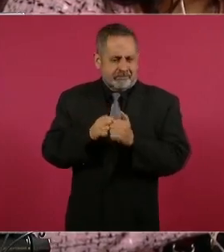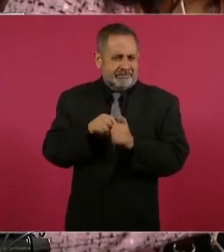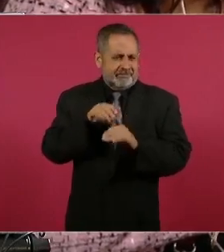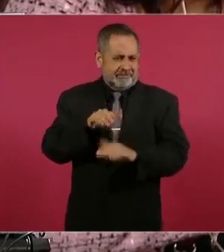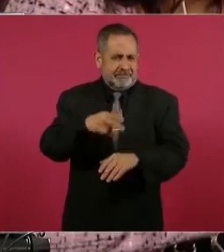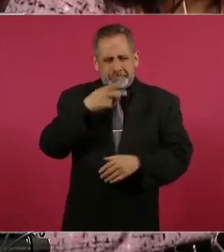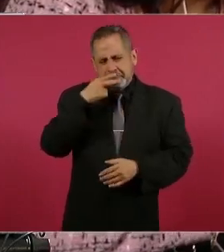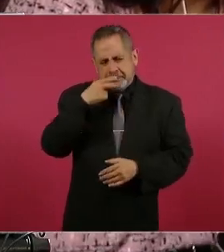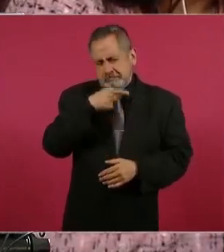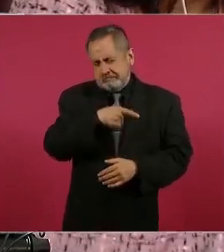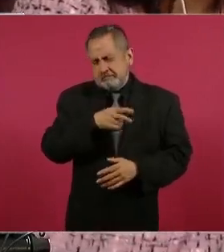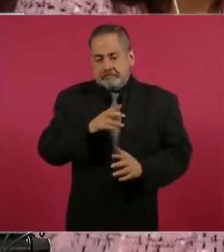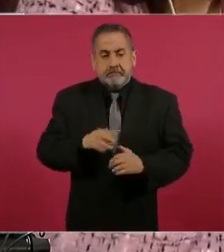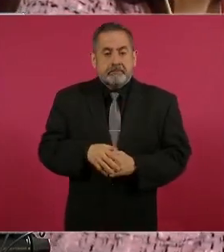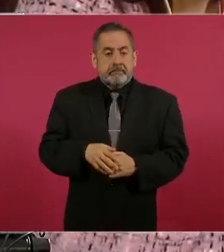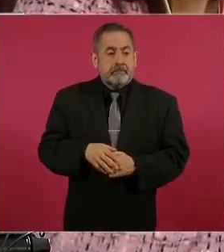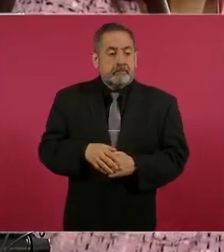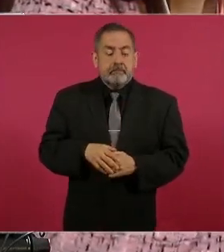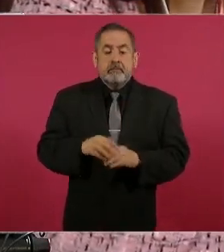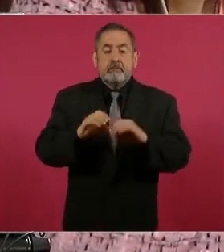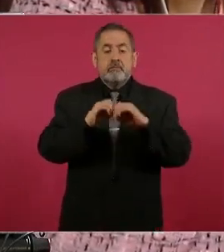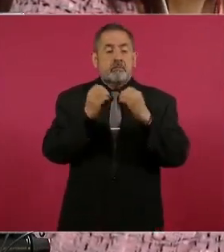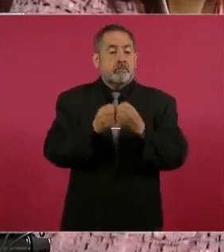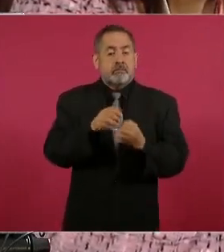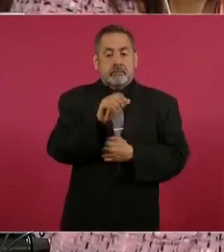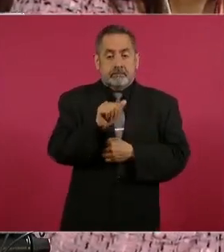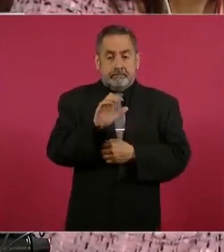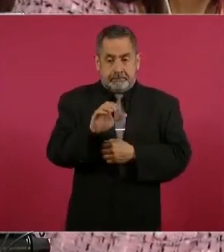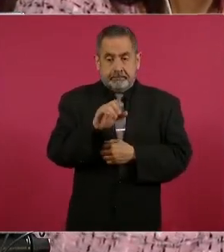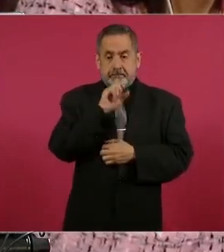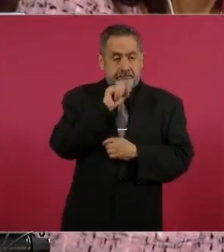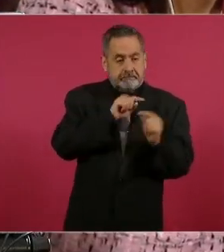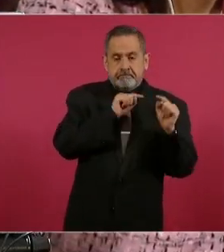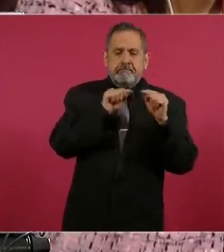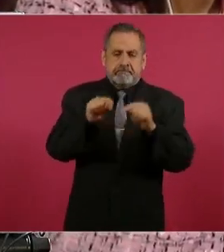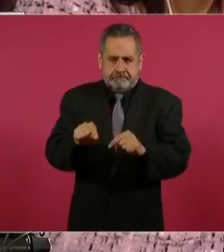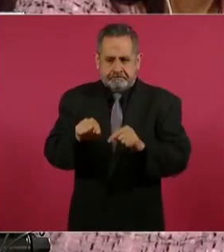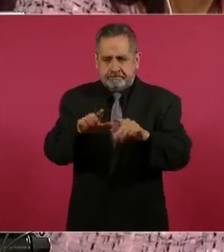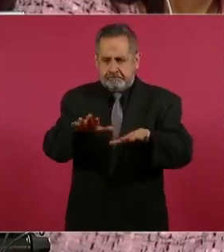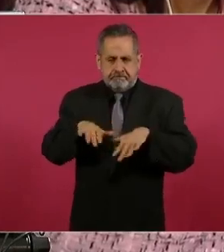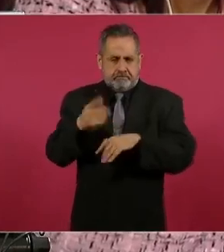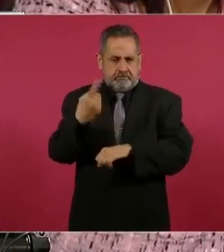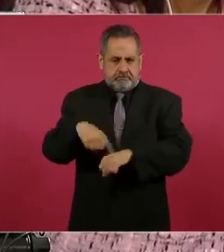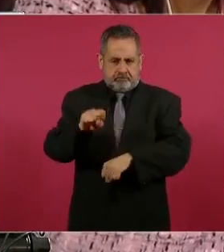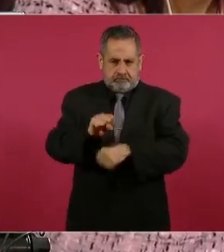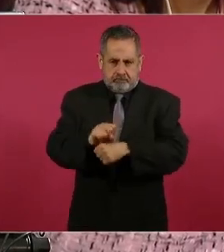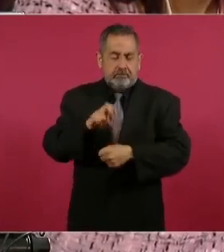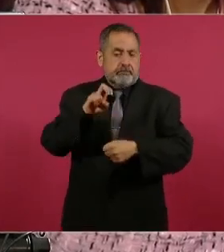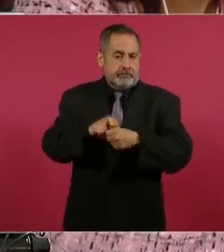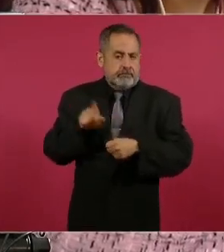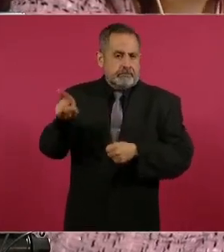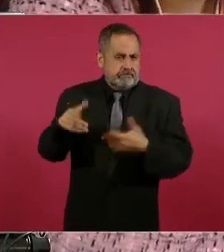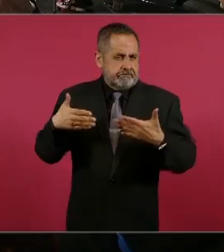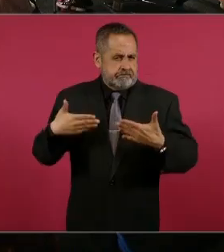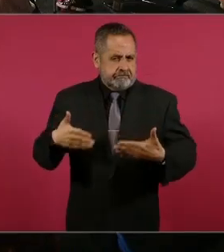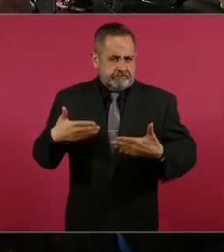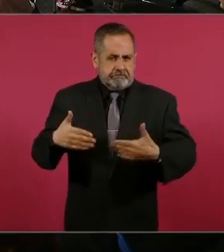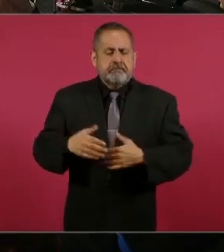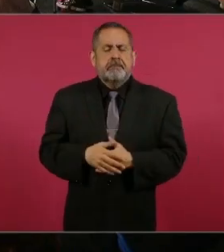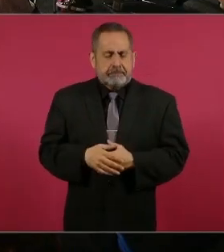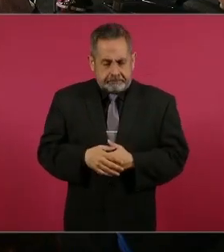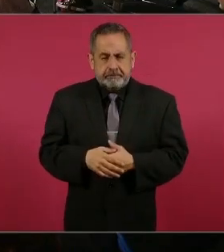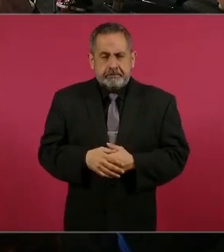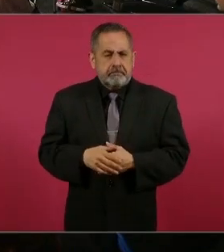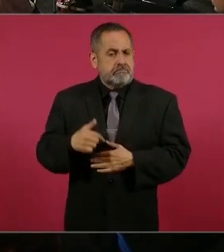tabaco. Organizaciones de la sociedad civil también se dieron cita ya durante toda la semana pasada en Panamá. Me